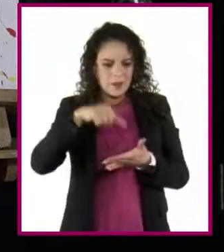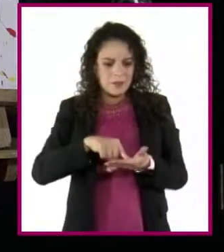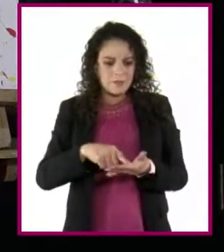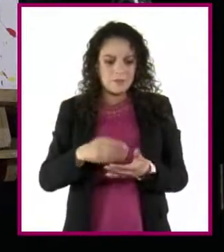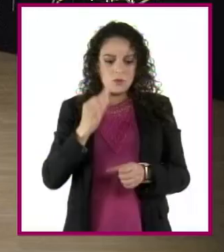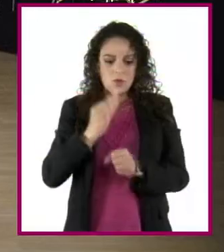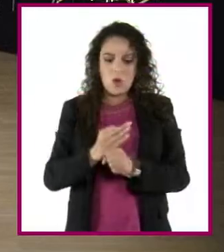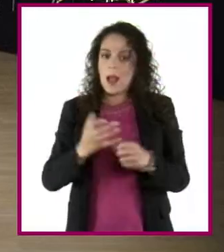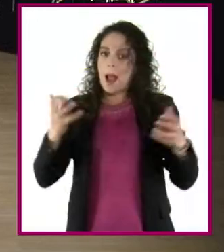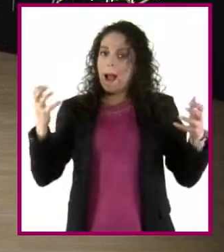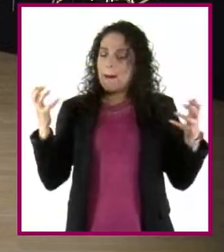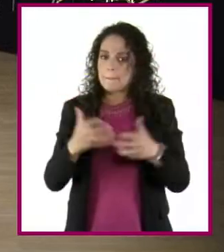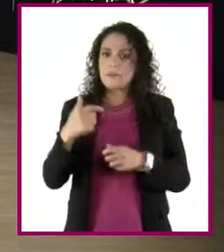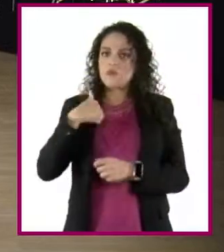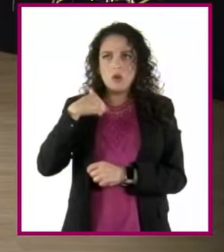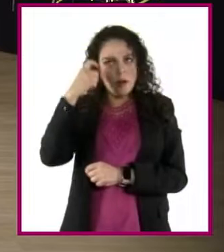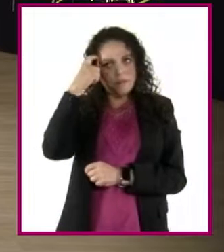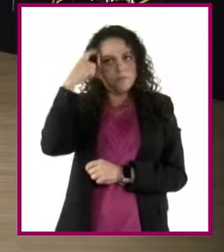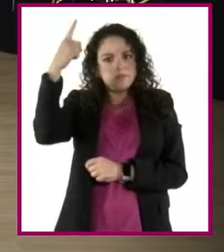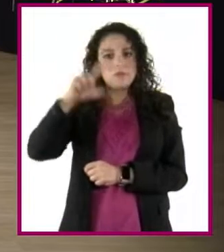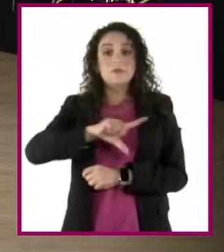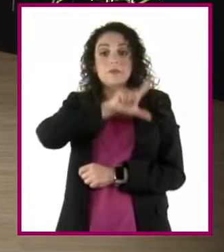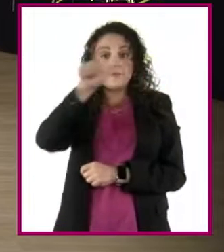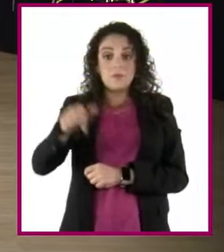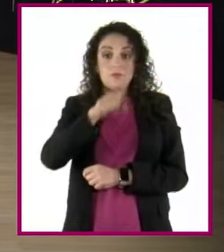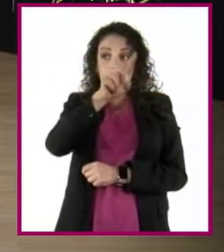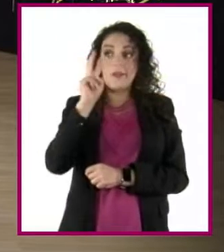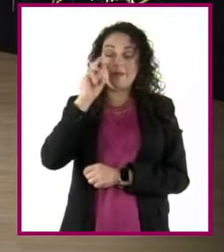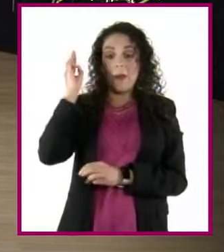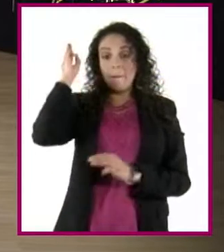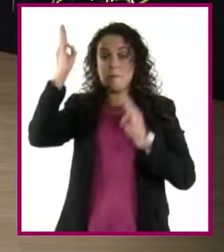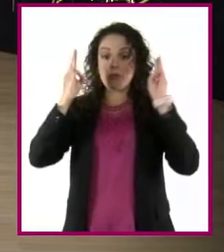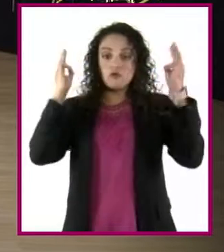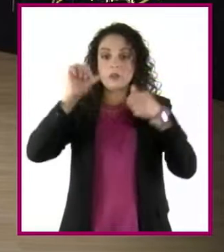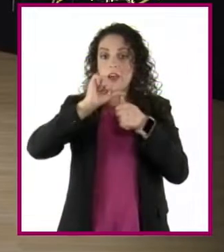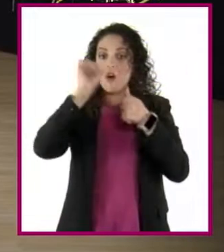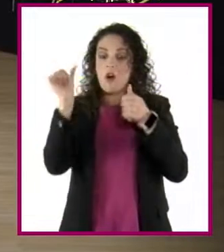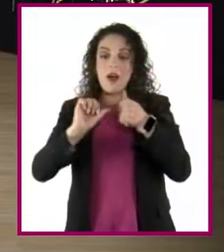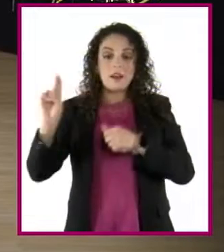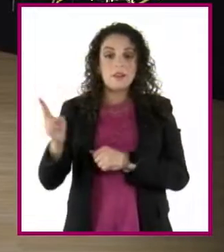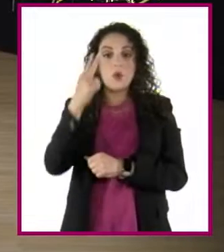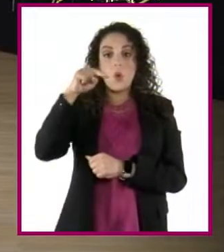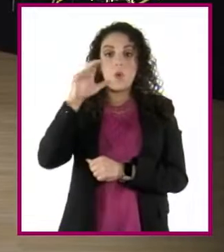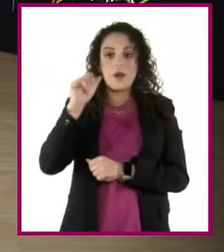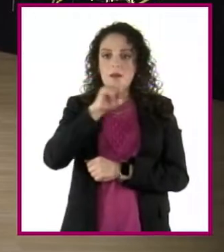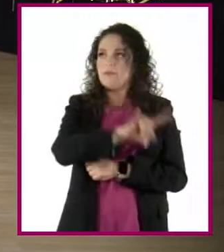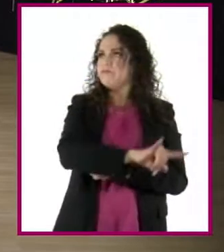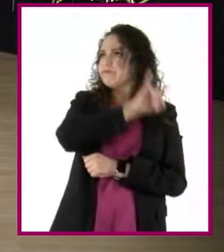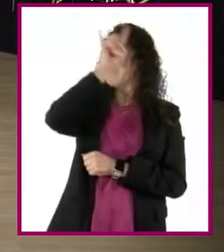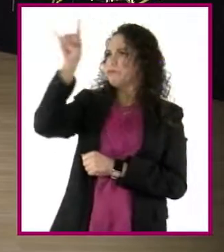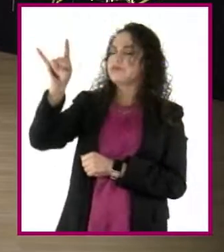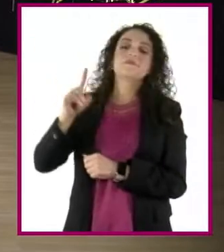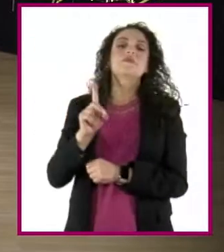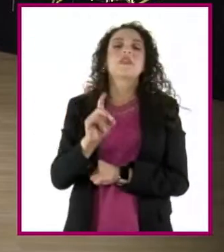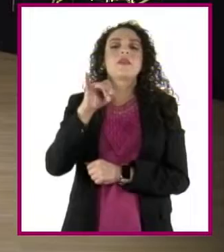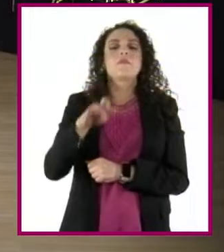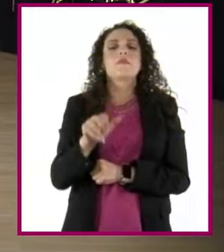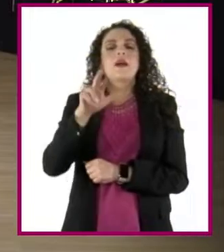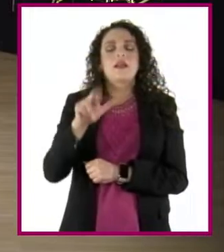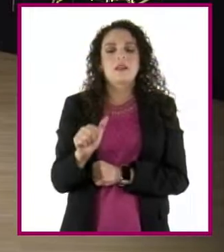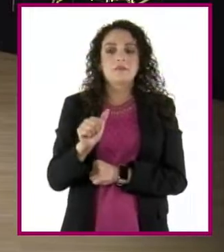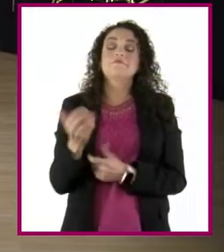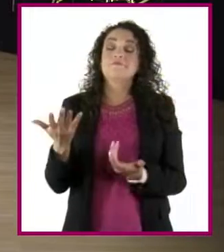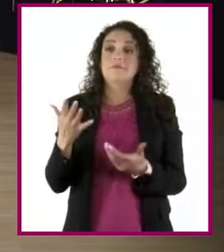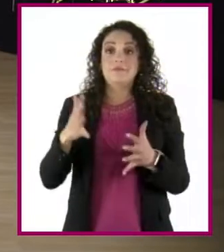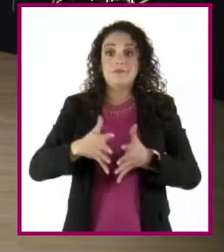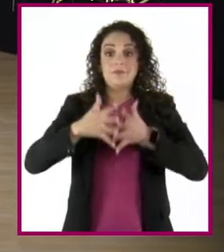proceso creativo. Pronto vas a ver mi obra expuesta en el Museo de Arte Contemporáneo de la UNAM. Ditmara, gran artista gráfica, presenta